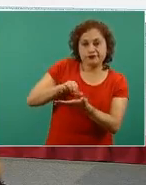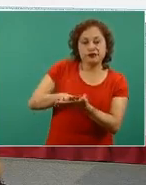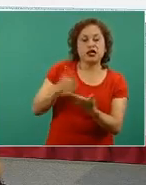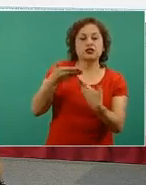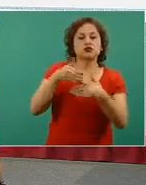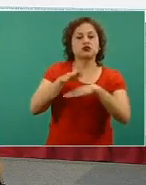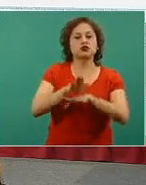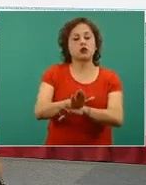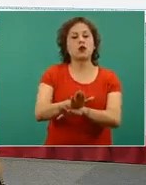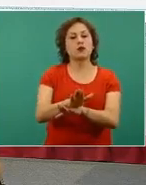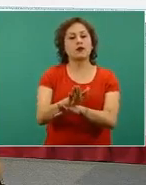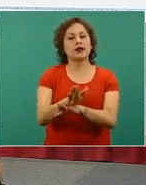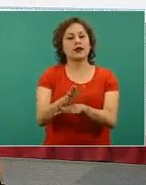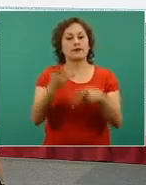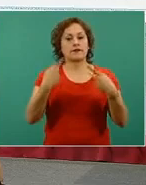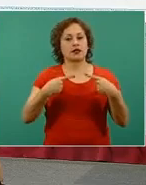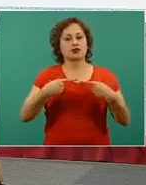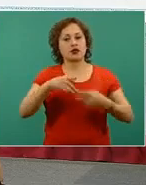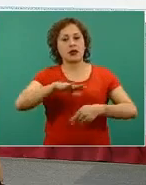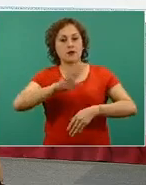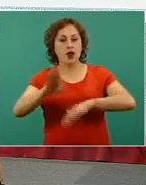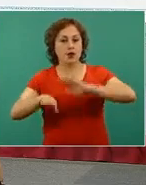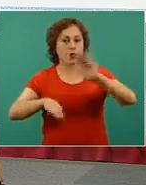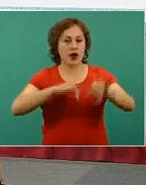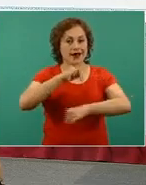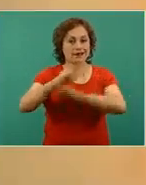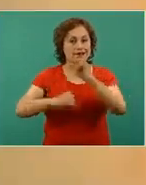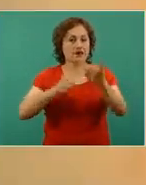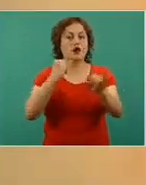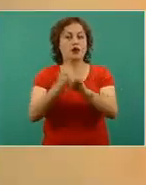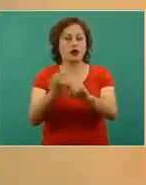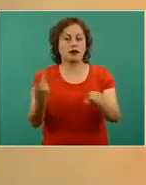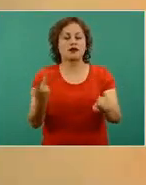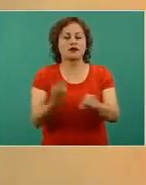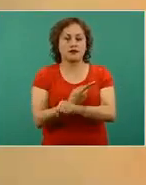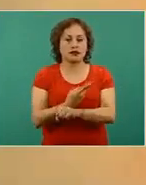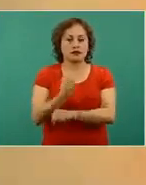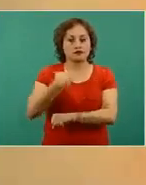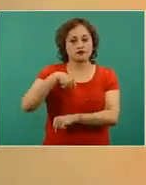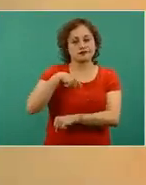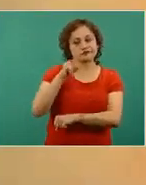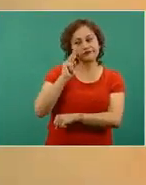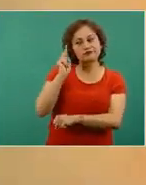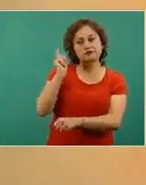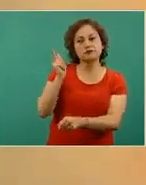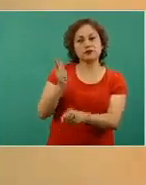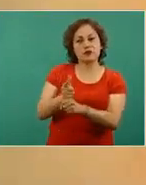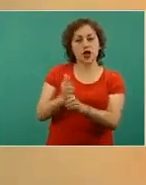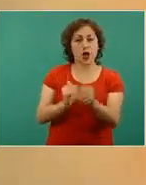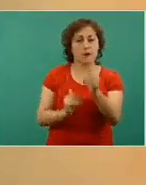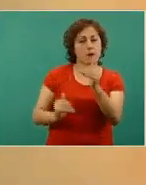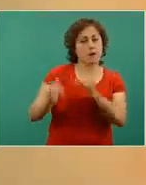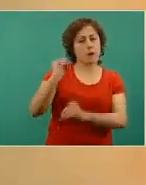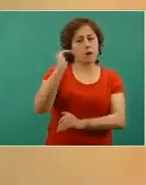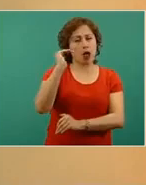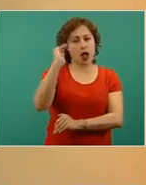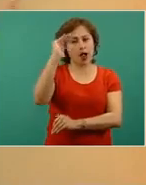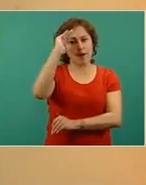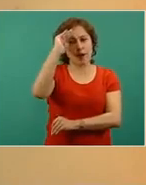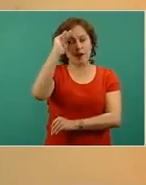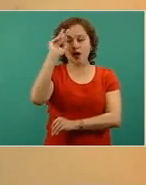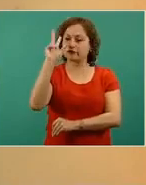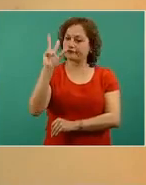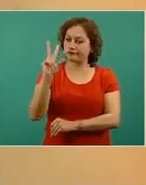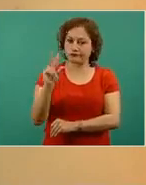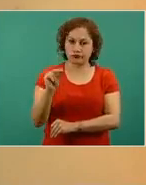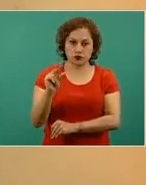mortalidad desde la perspectiva internacional. Visualizamos que no hay un incremento tan marcado como para el caso de los